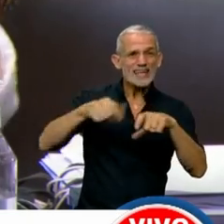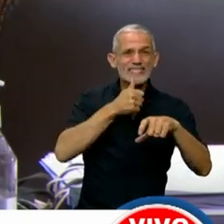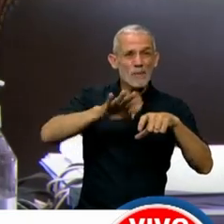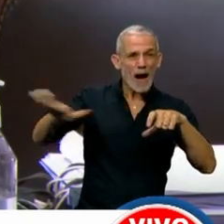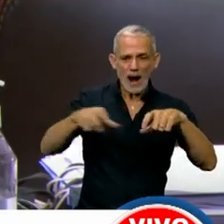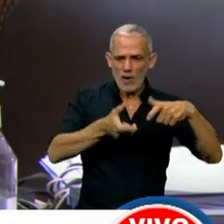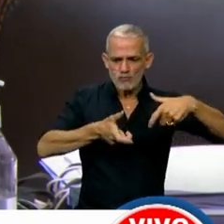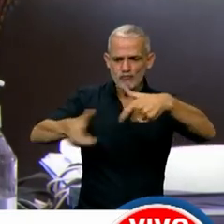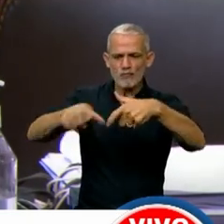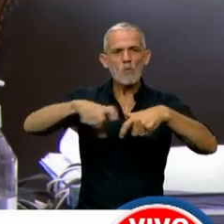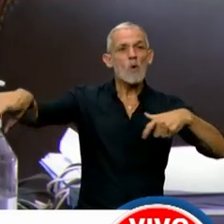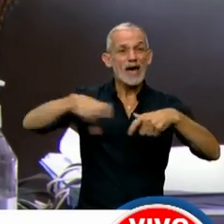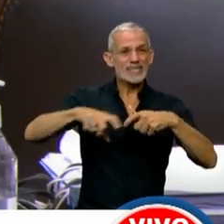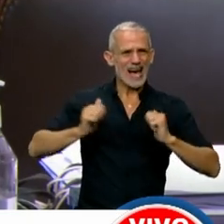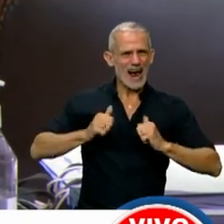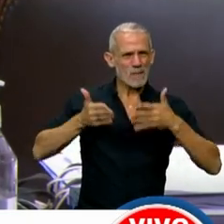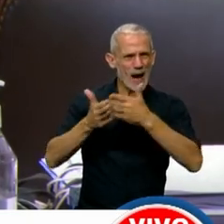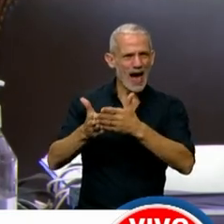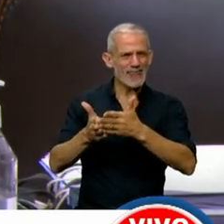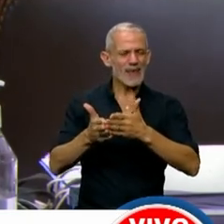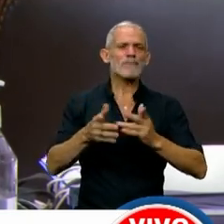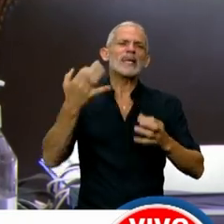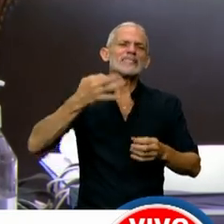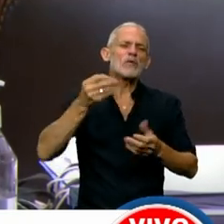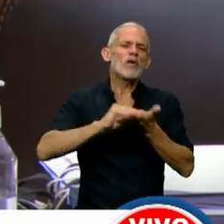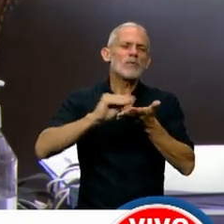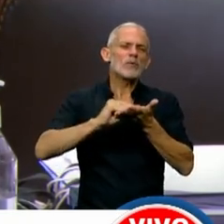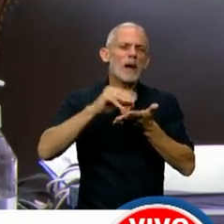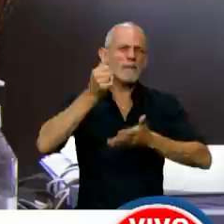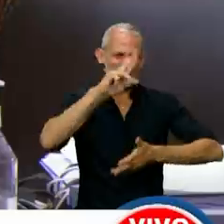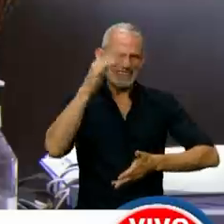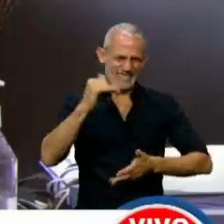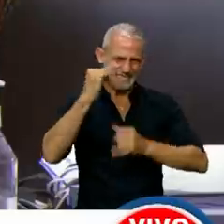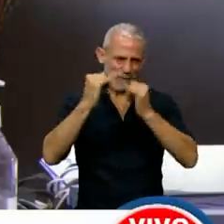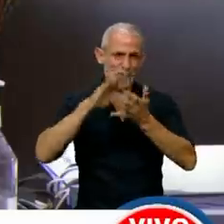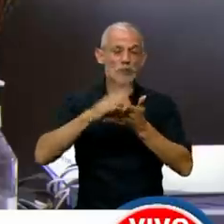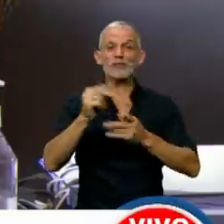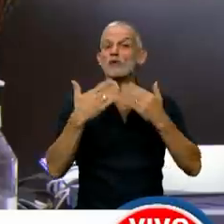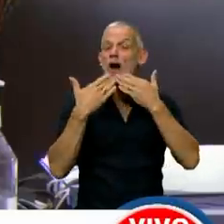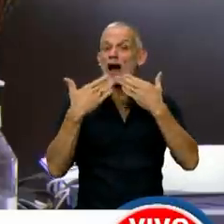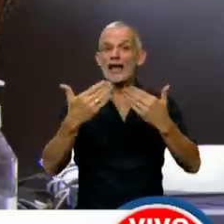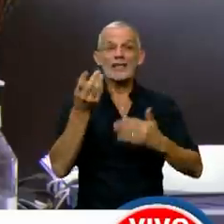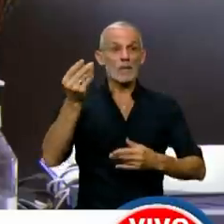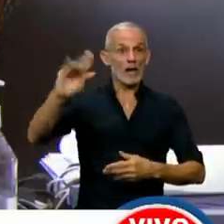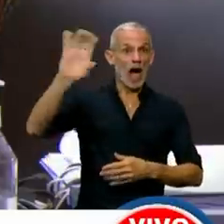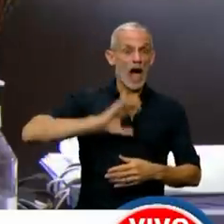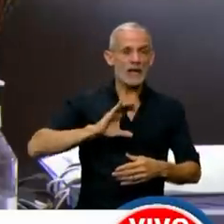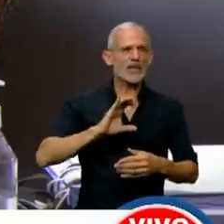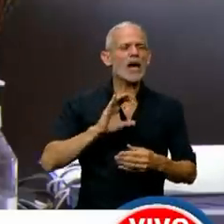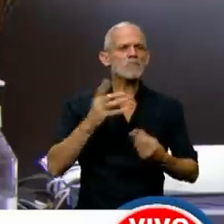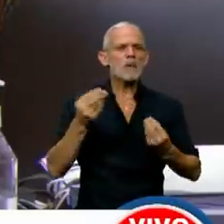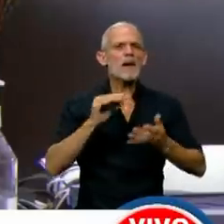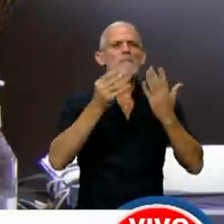también seguramente lo hará el diputado germán martínez pero quiero agradecer los fondos otorgados